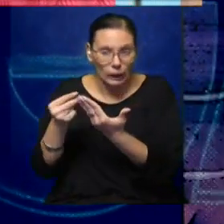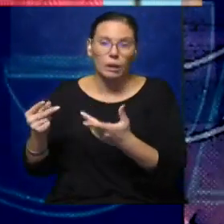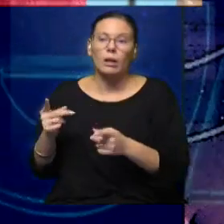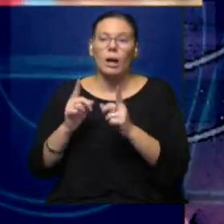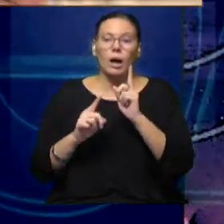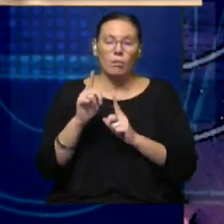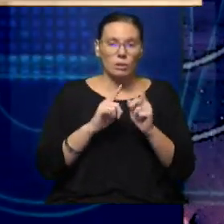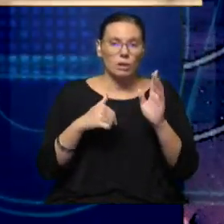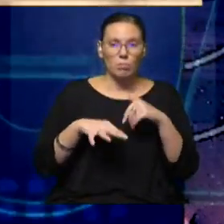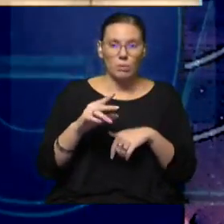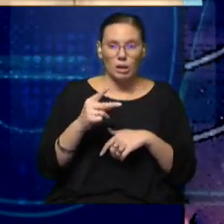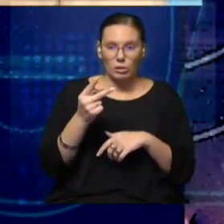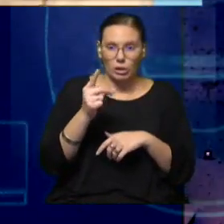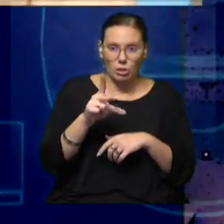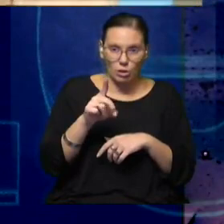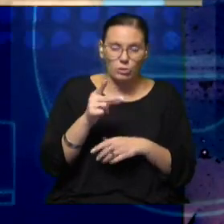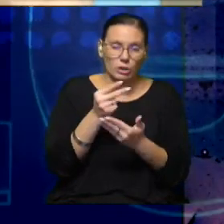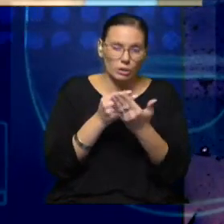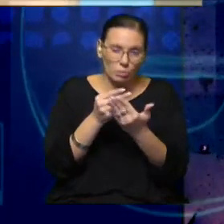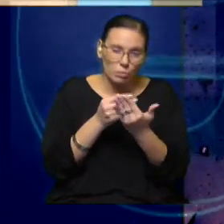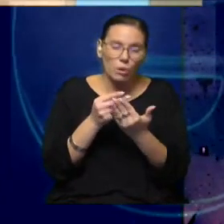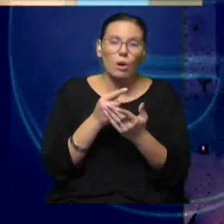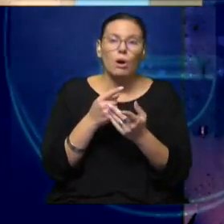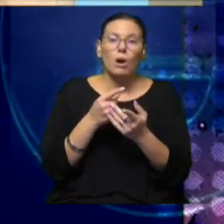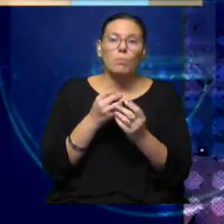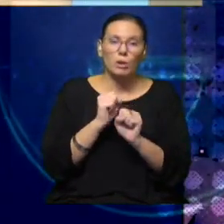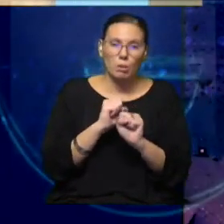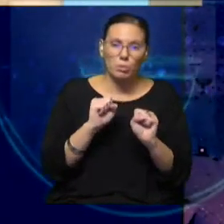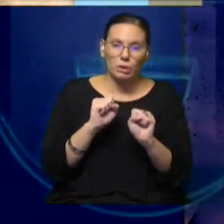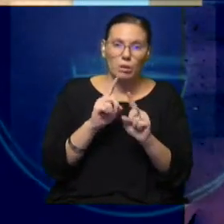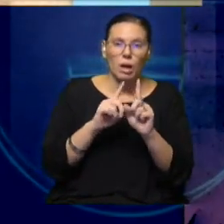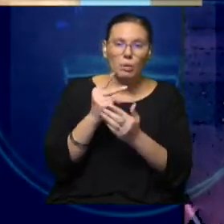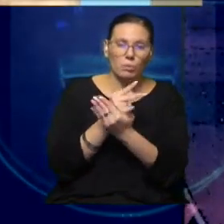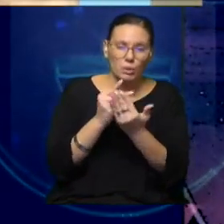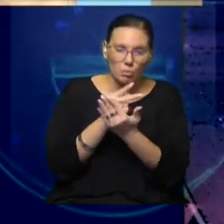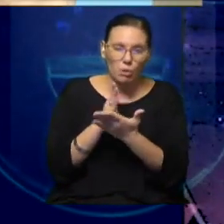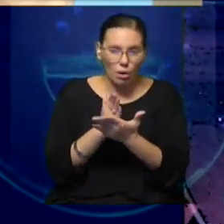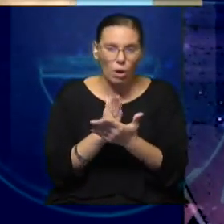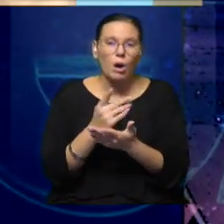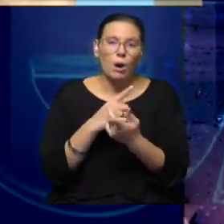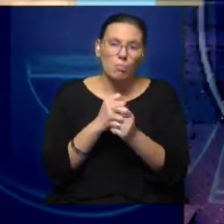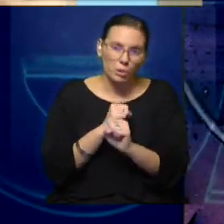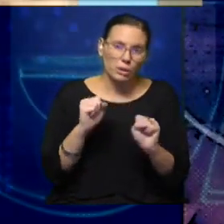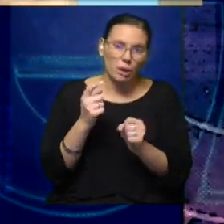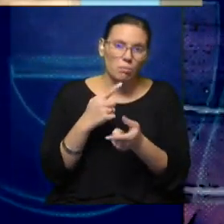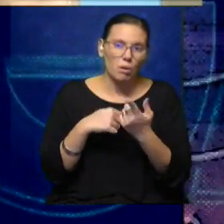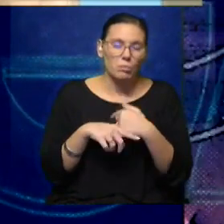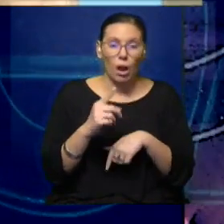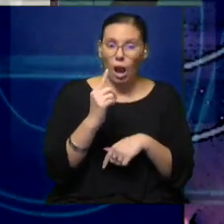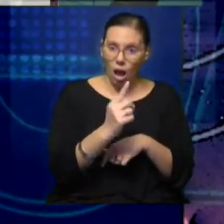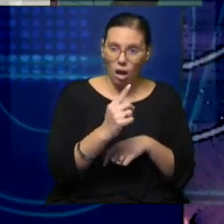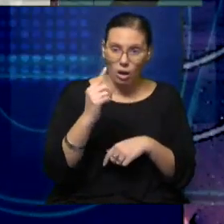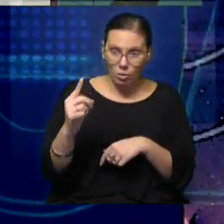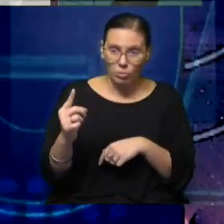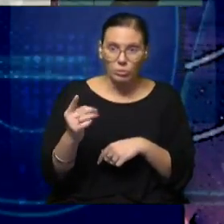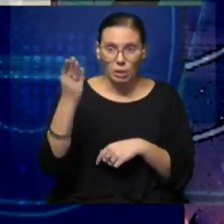veces eran más de 12 dibujos, tipo porque podíamos me echar algún dibujo entre medio, pero... Y cada una animó